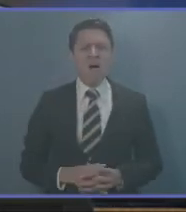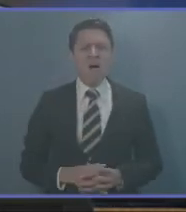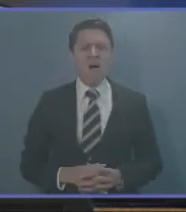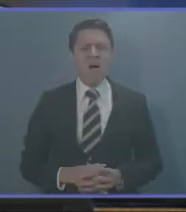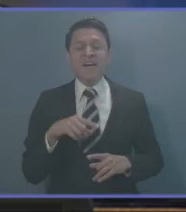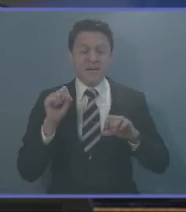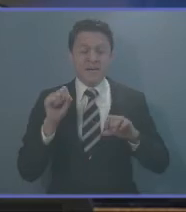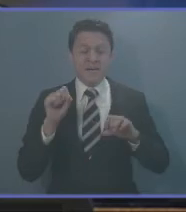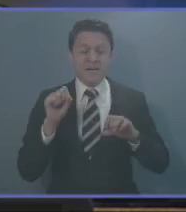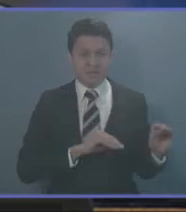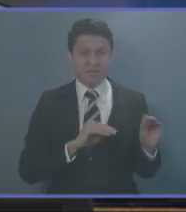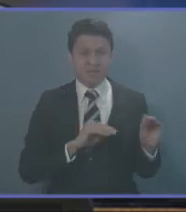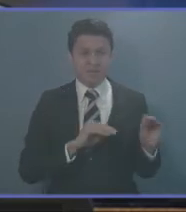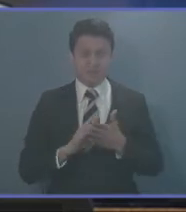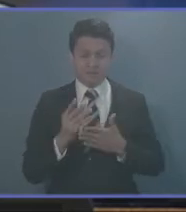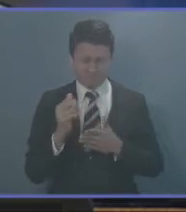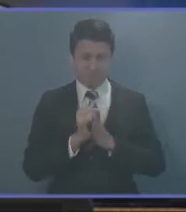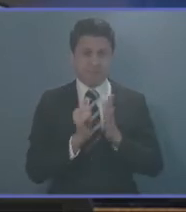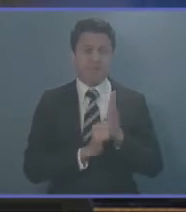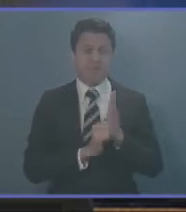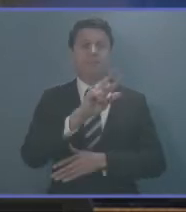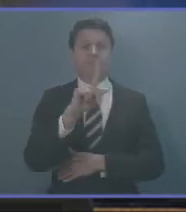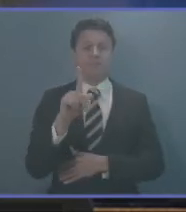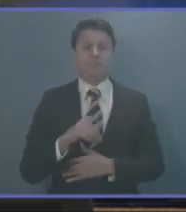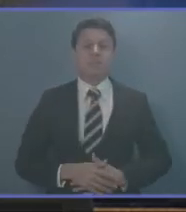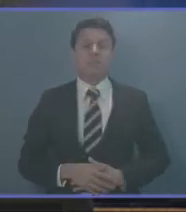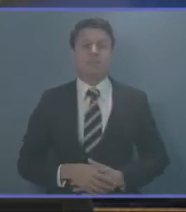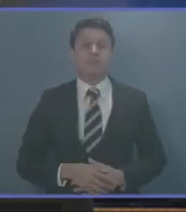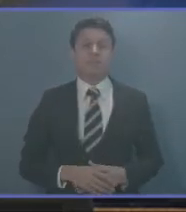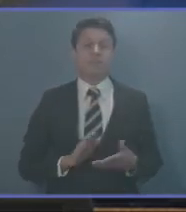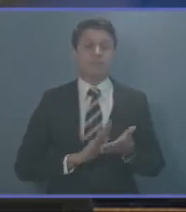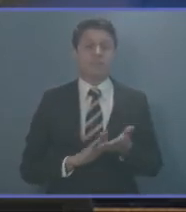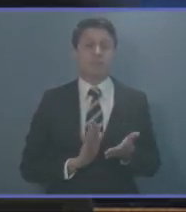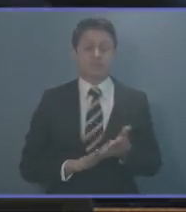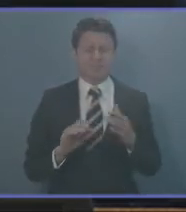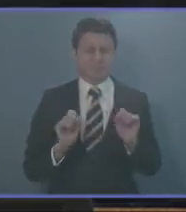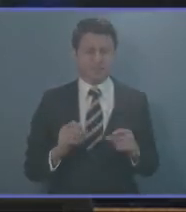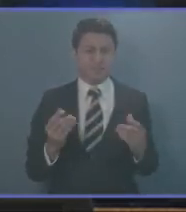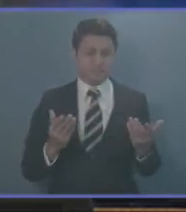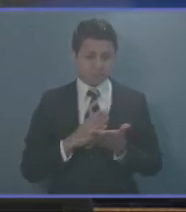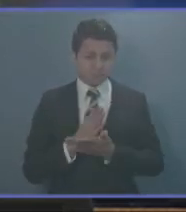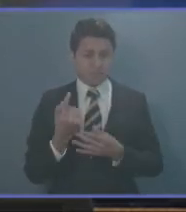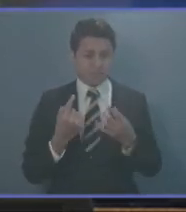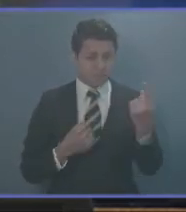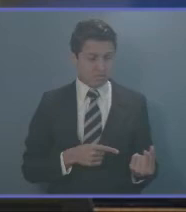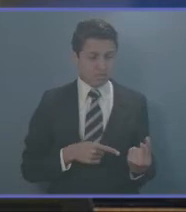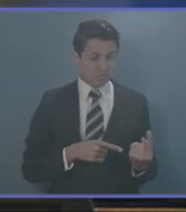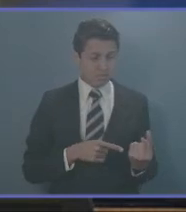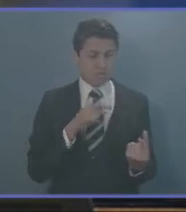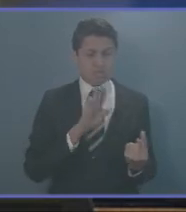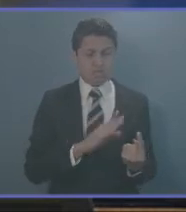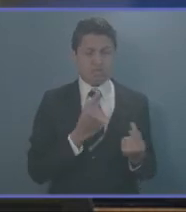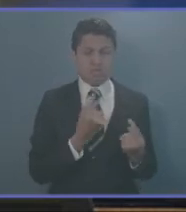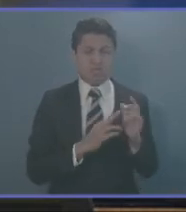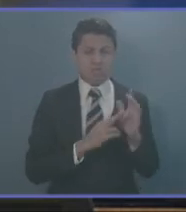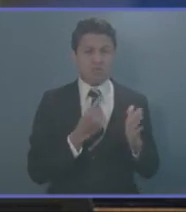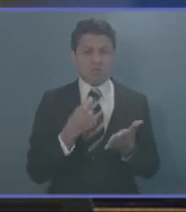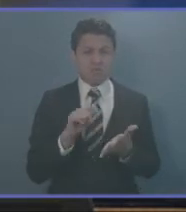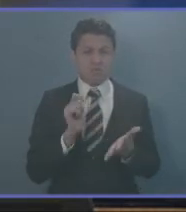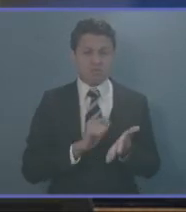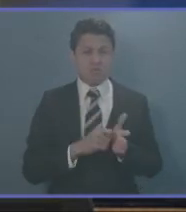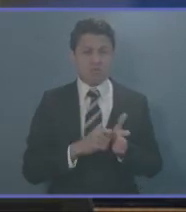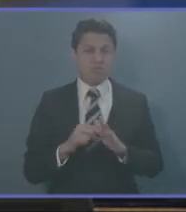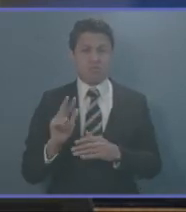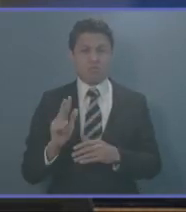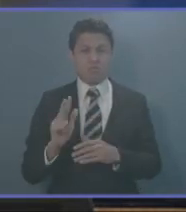pueden efectuar el pago de los impuestos, artículo 31. El pago puede ser efectuado por el contribuyente, el representante legal o por un tercero. En